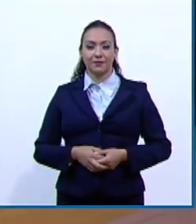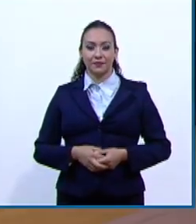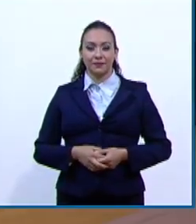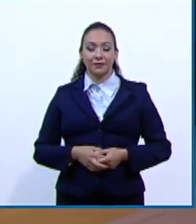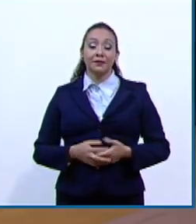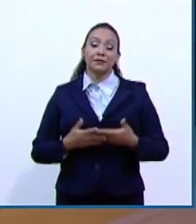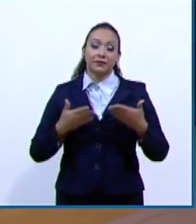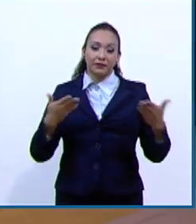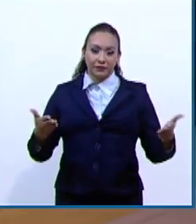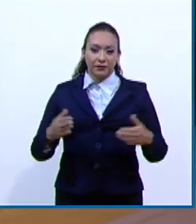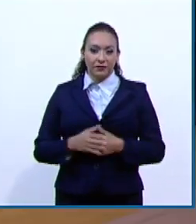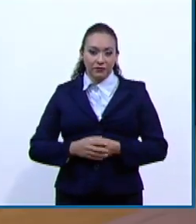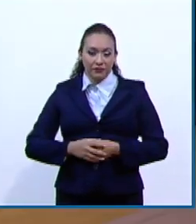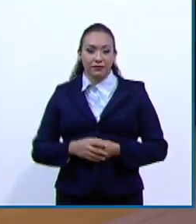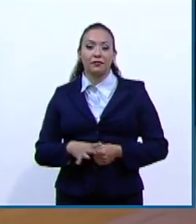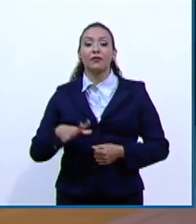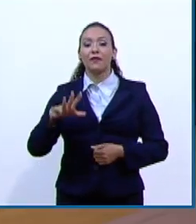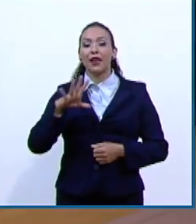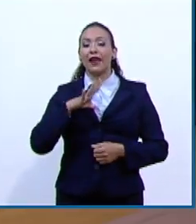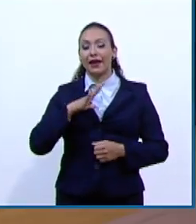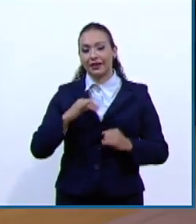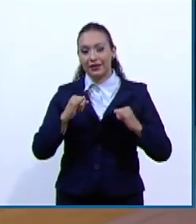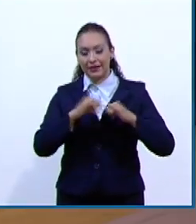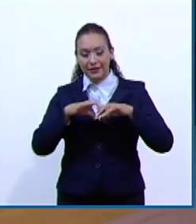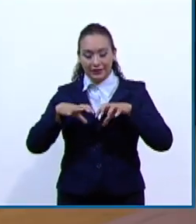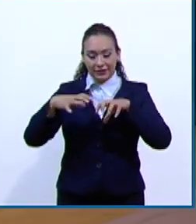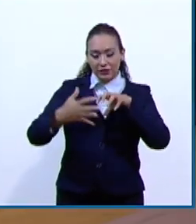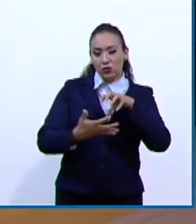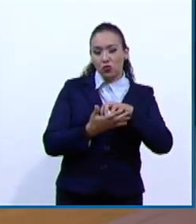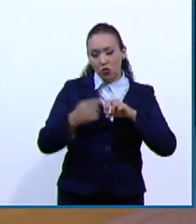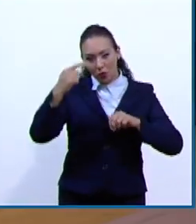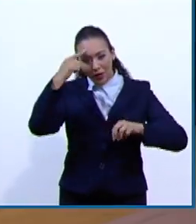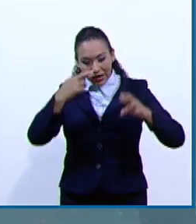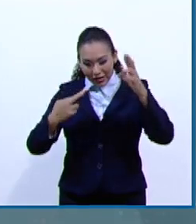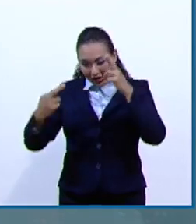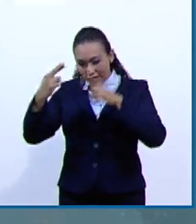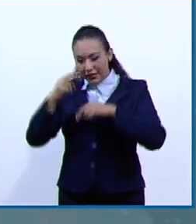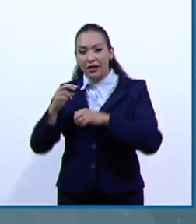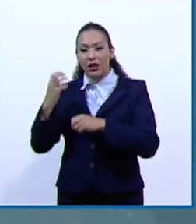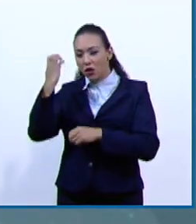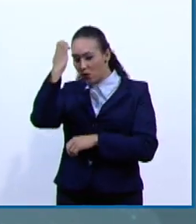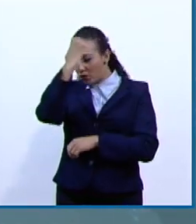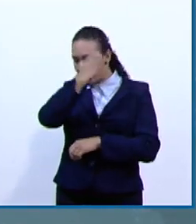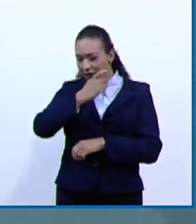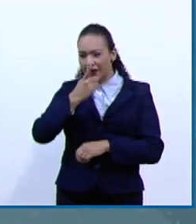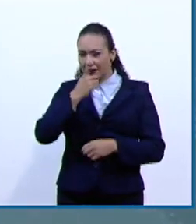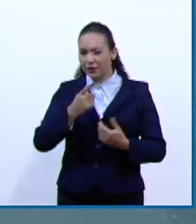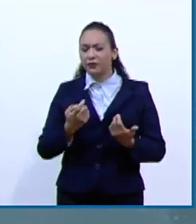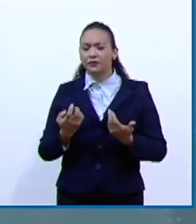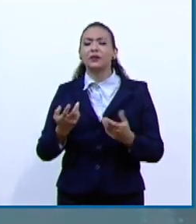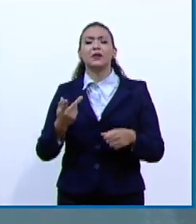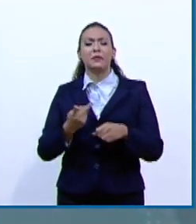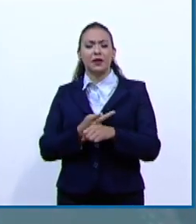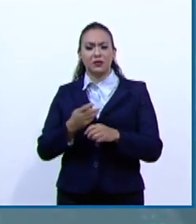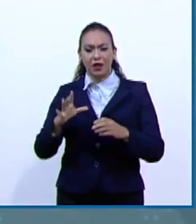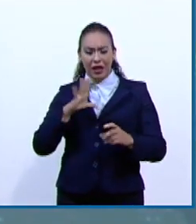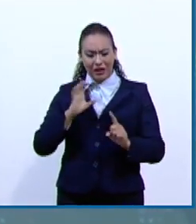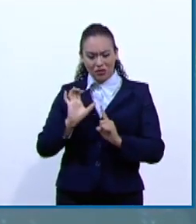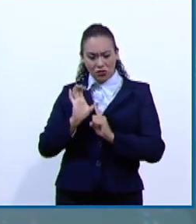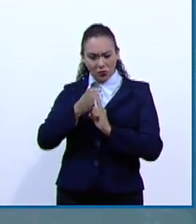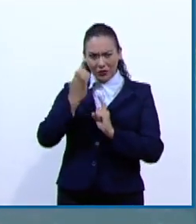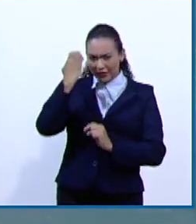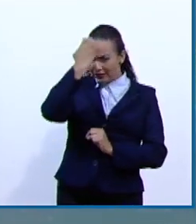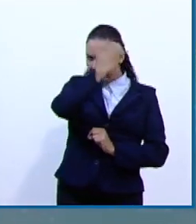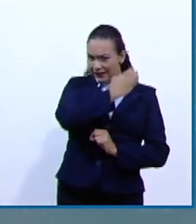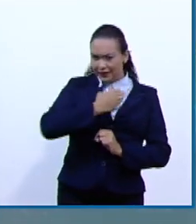Por su parte, el Observatorio Designaciones Públicas emitió diversas recomendaciones para la integración de los comités de evaluación establecidos en la